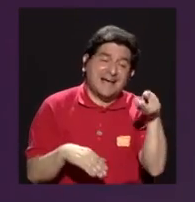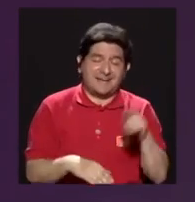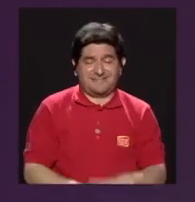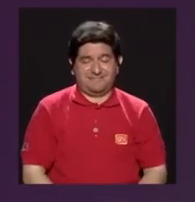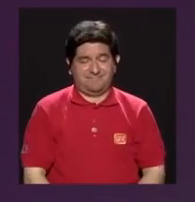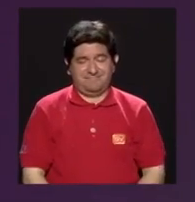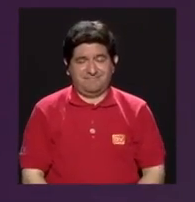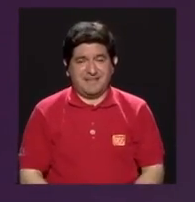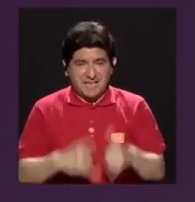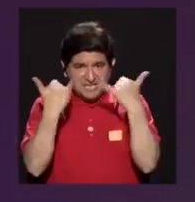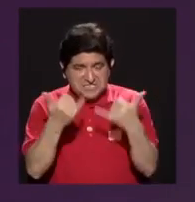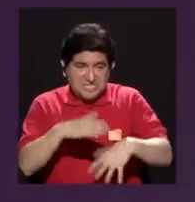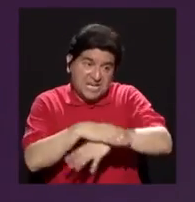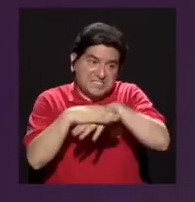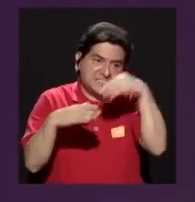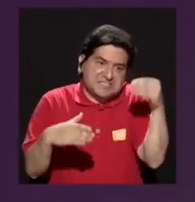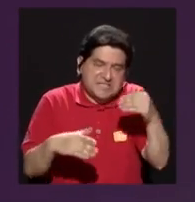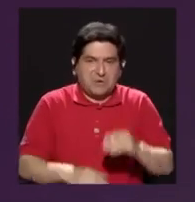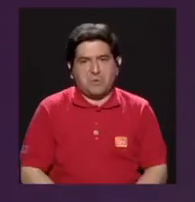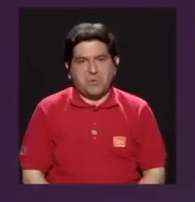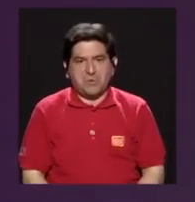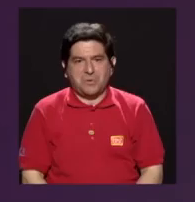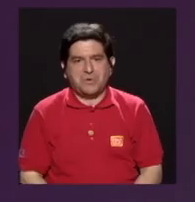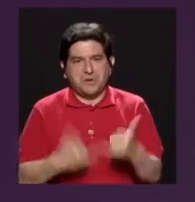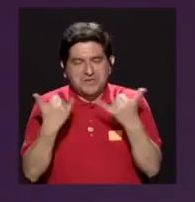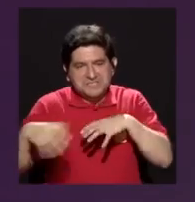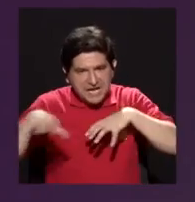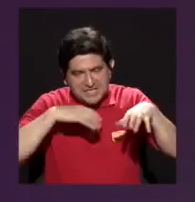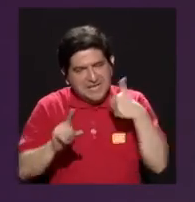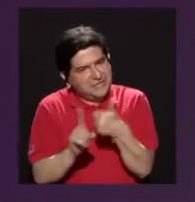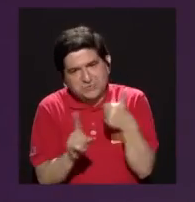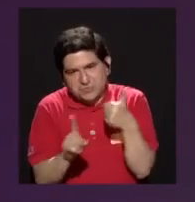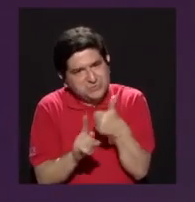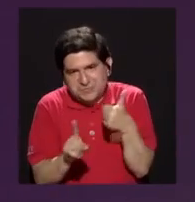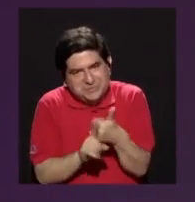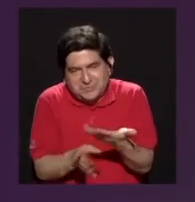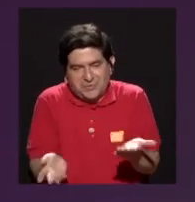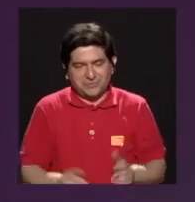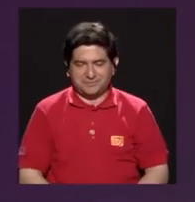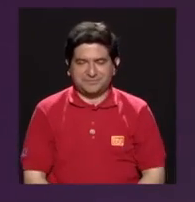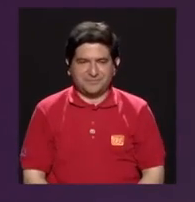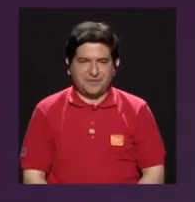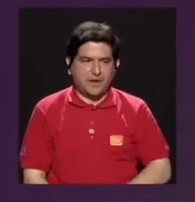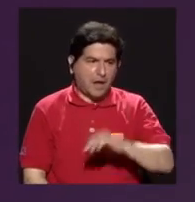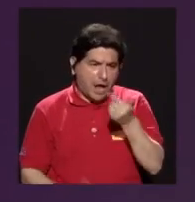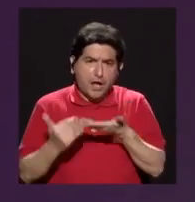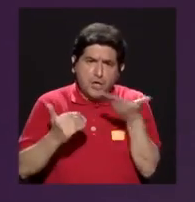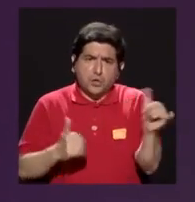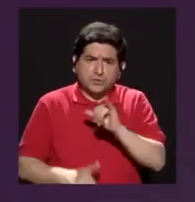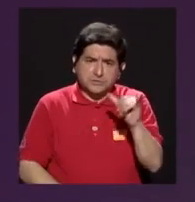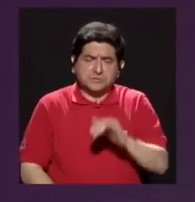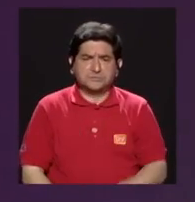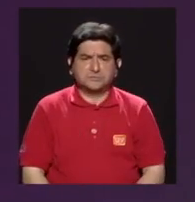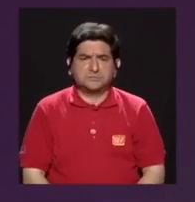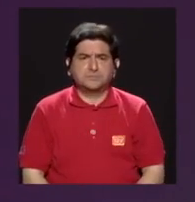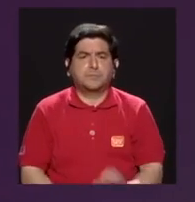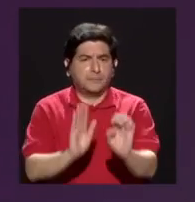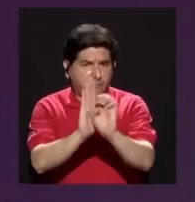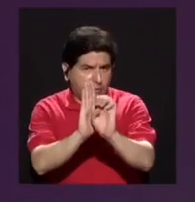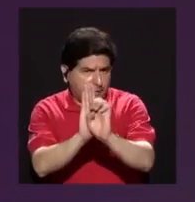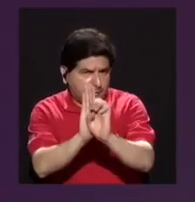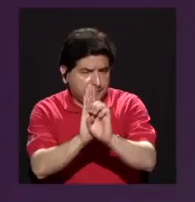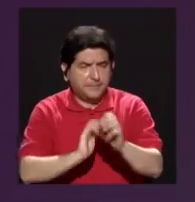entonces si ya está retirada ya digamos que ya se actuó por sí misma y hay otros elementos por ejemplo también